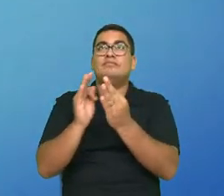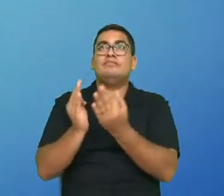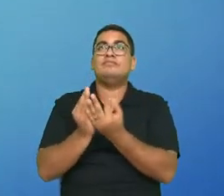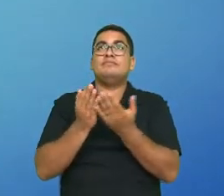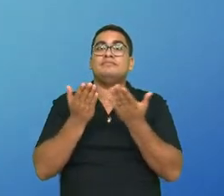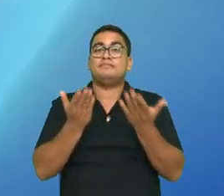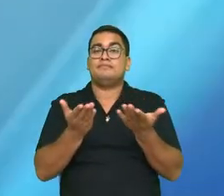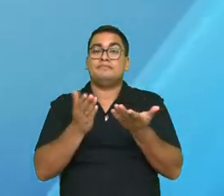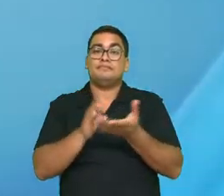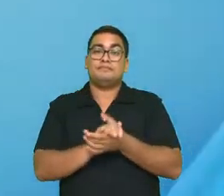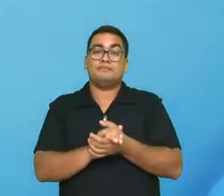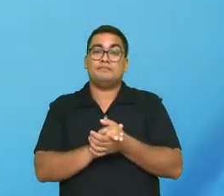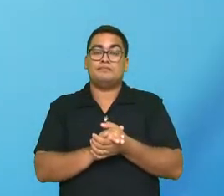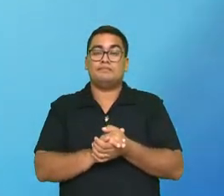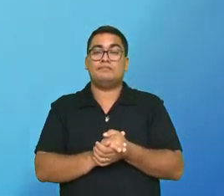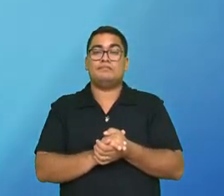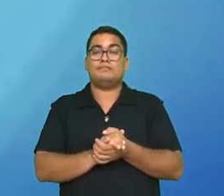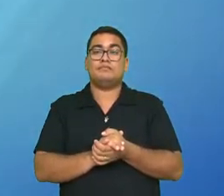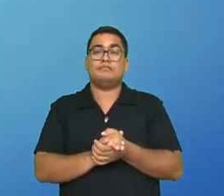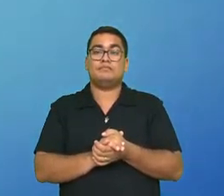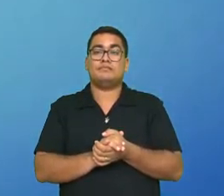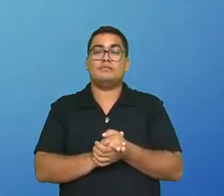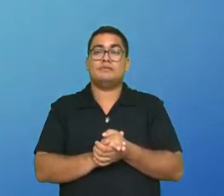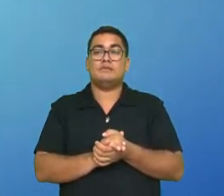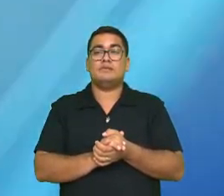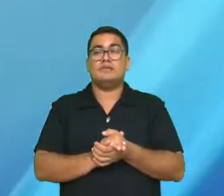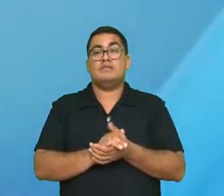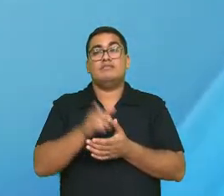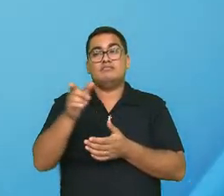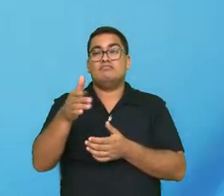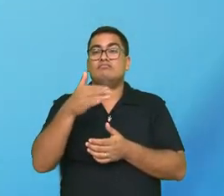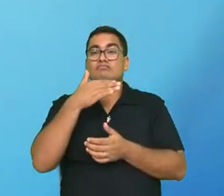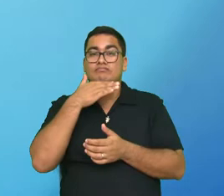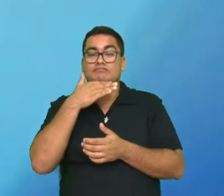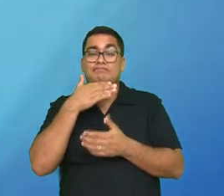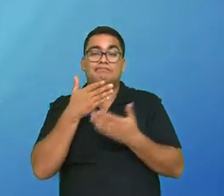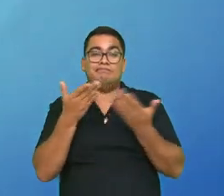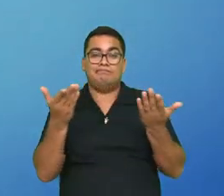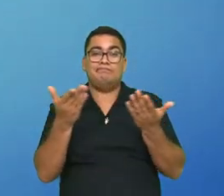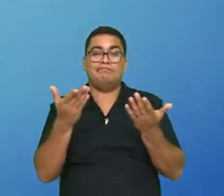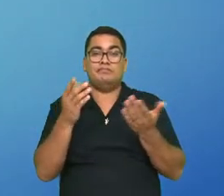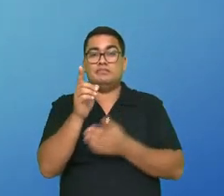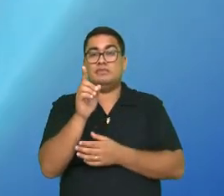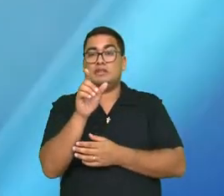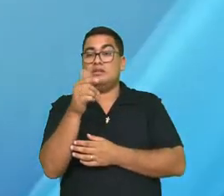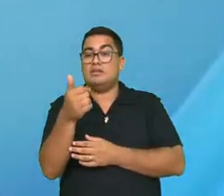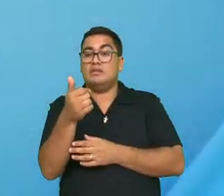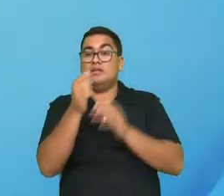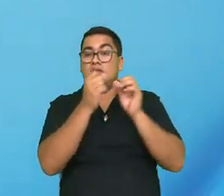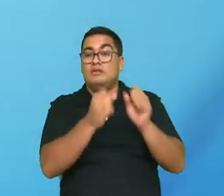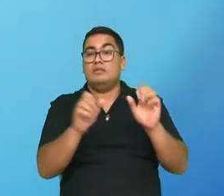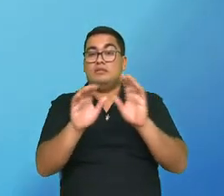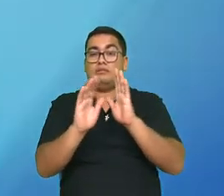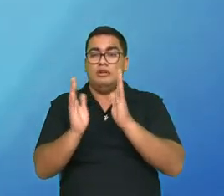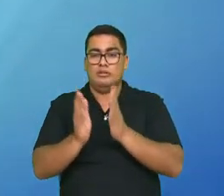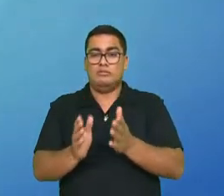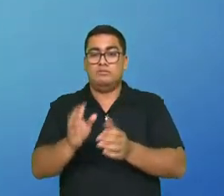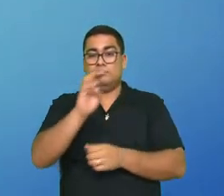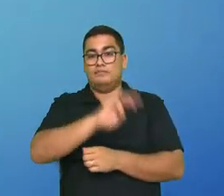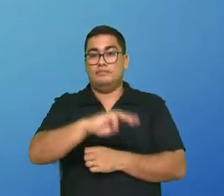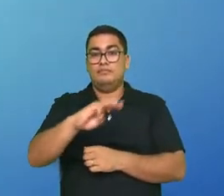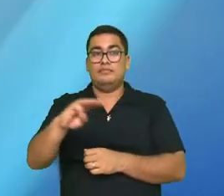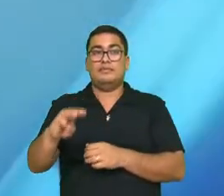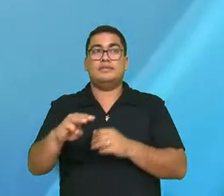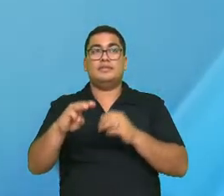y que ese sacrificio, porque es un sacrificio de estos 16 hermanos en Matagalpa,